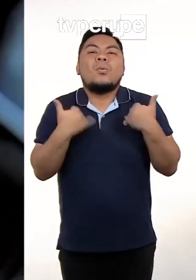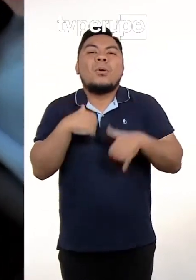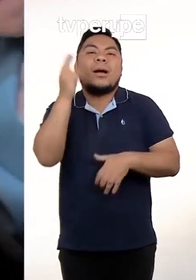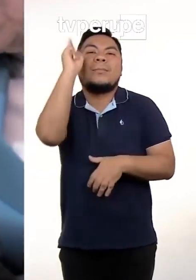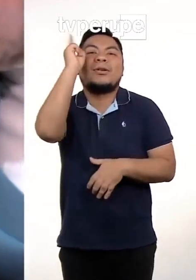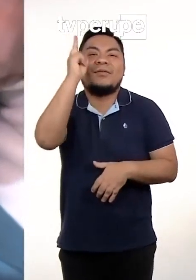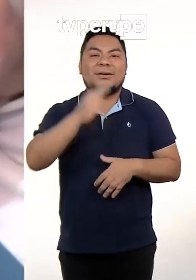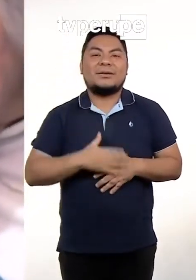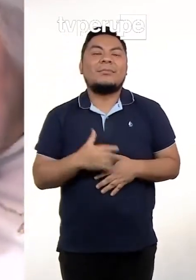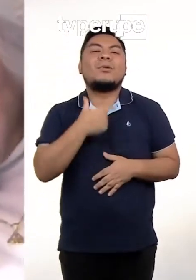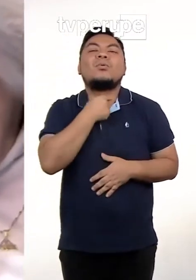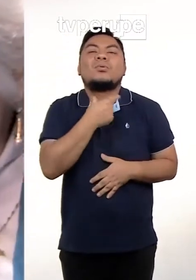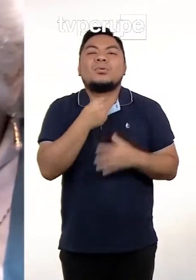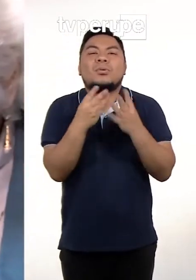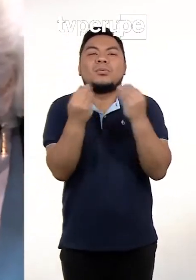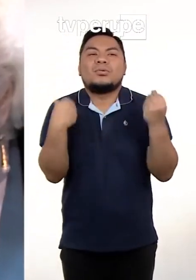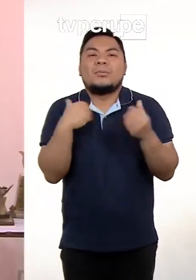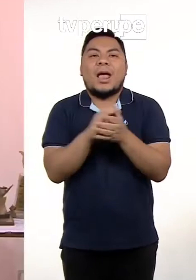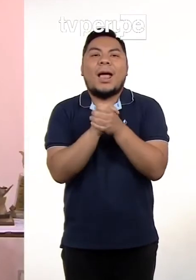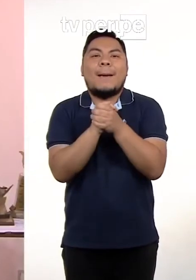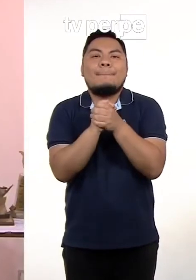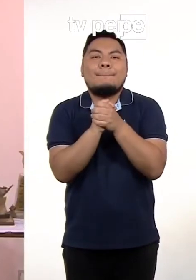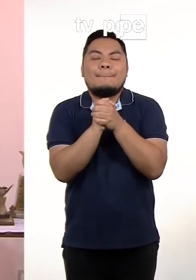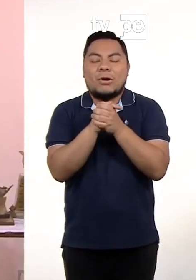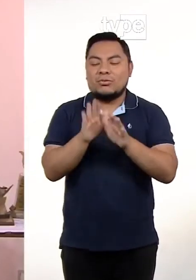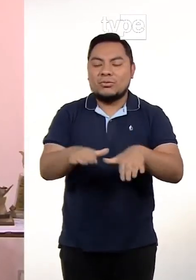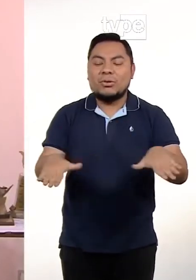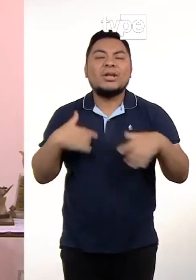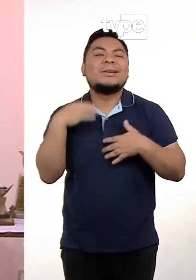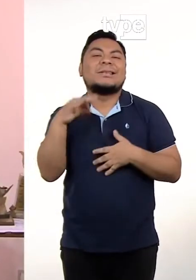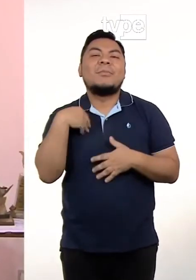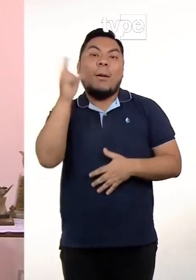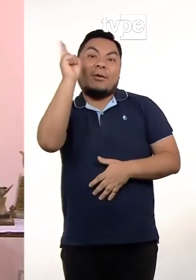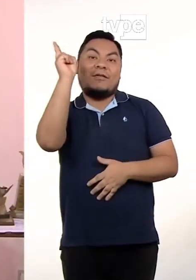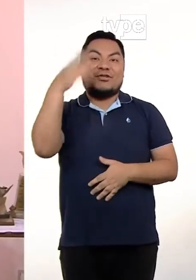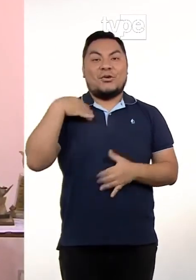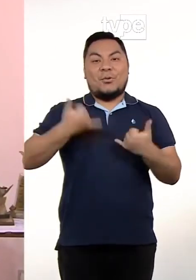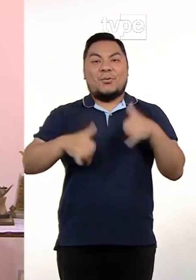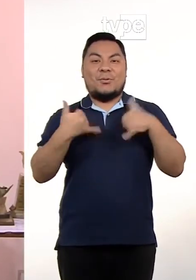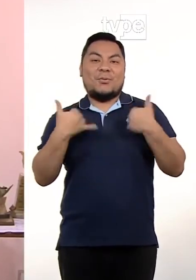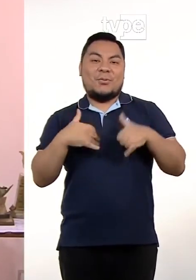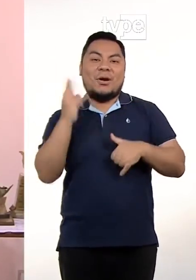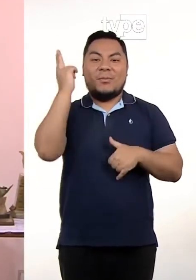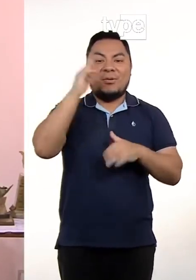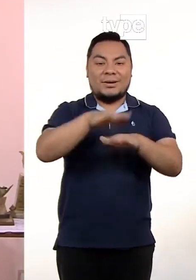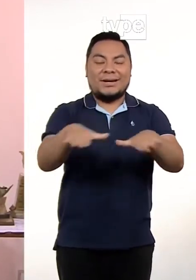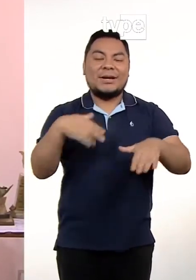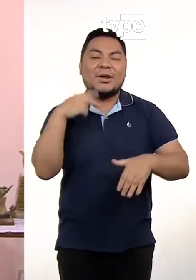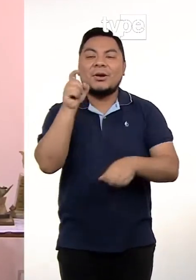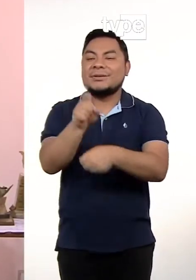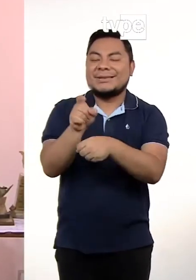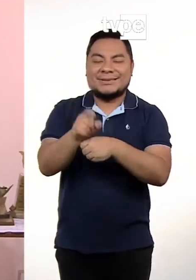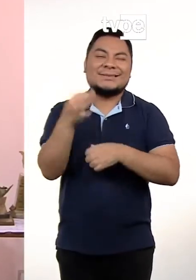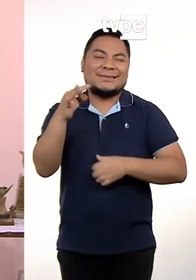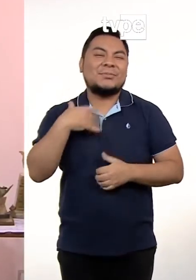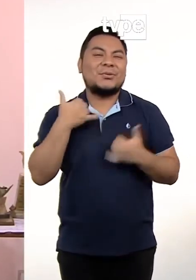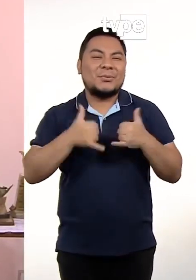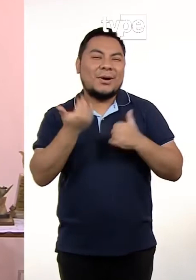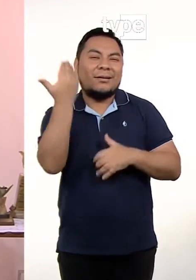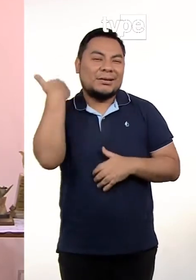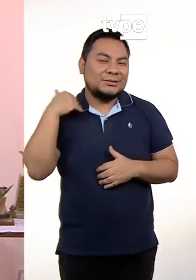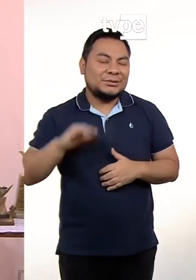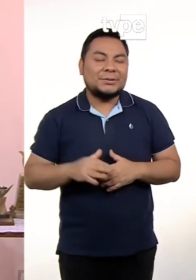profesora. Me gustaba mucho con mis amiguitas, yo siempre era la profesora. Así es que yo